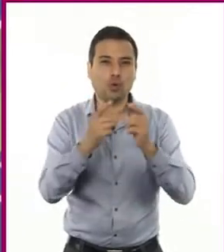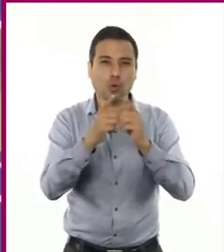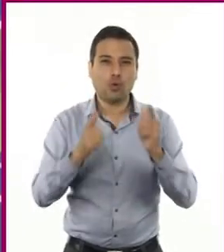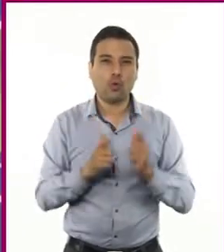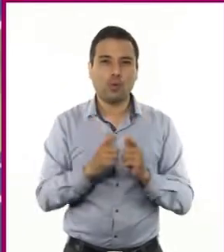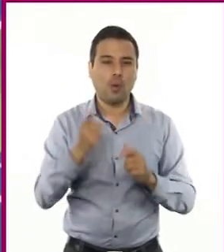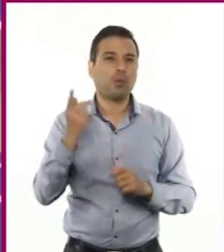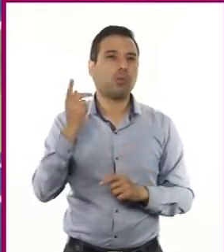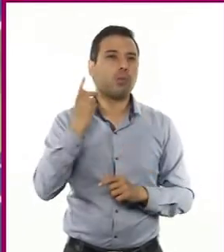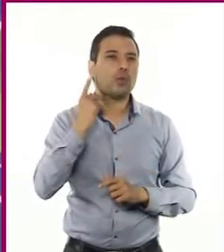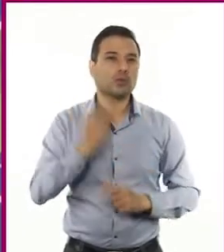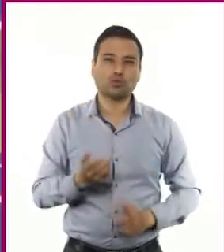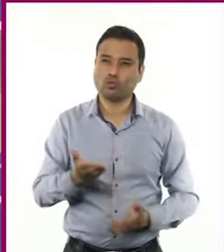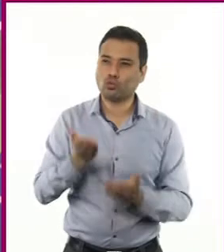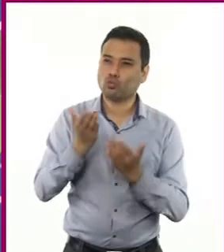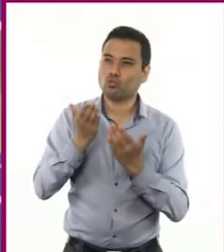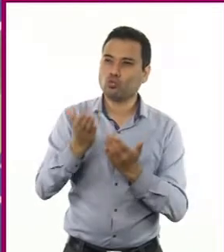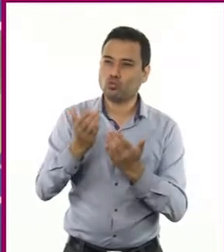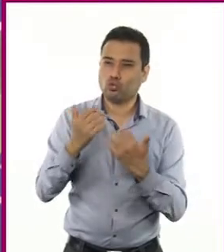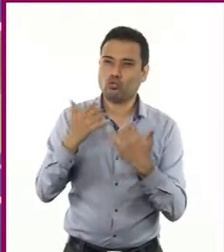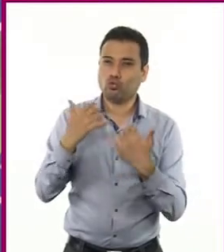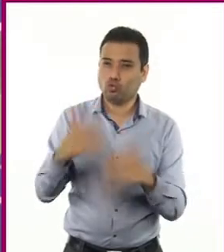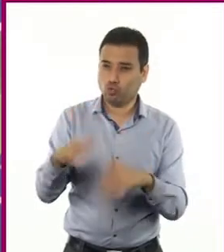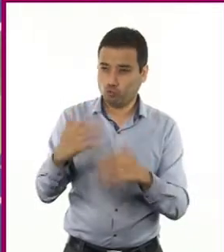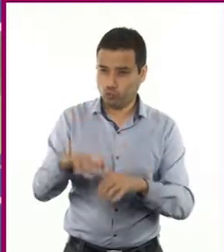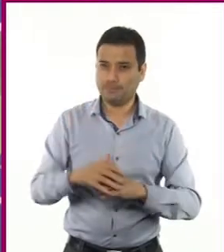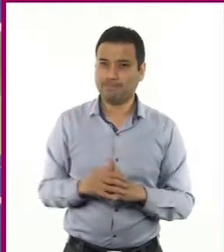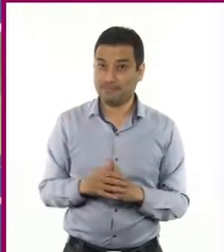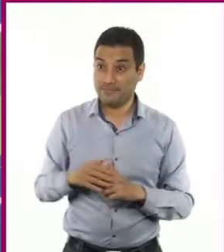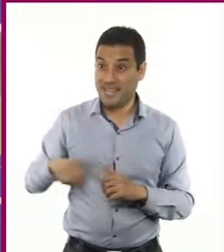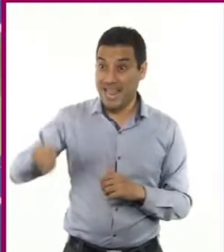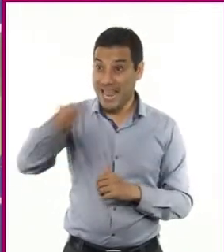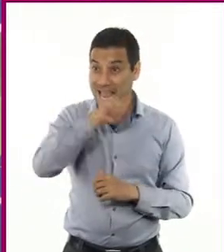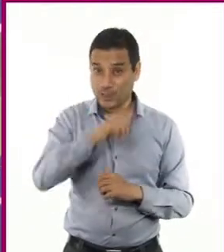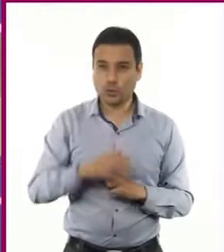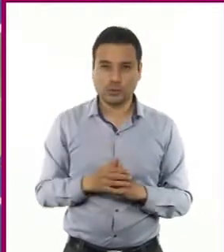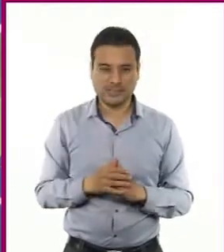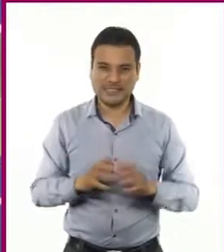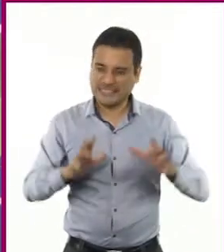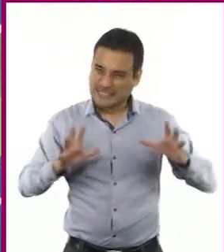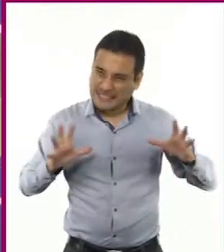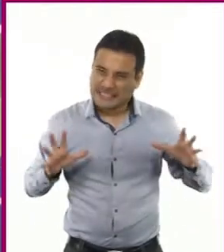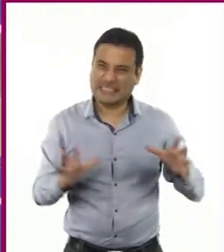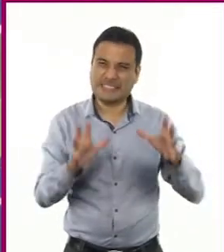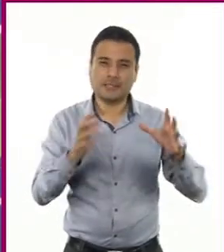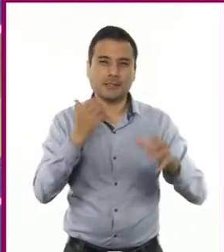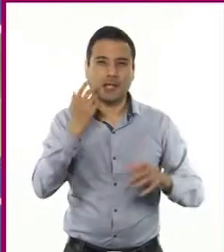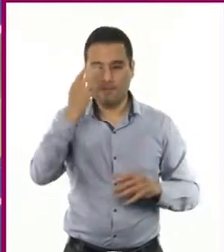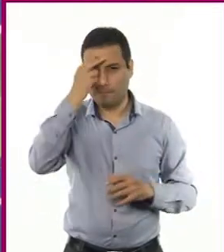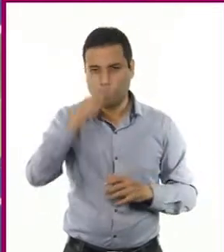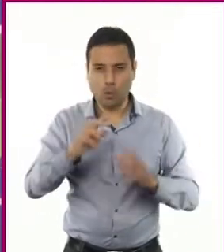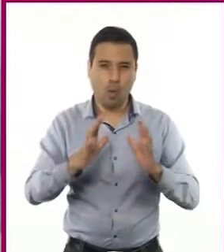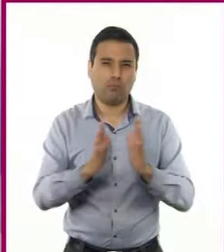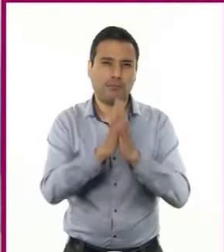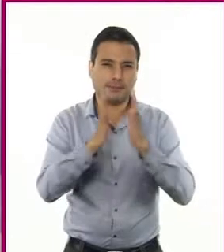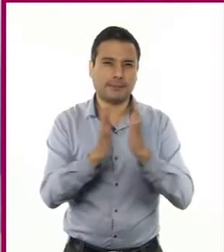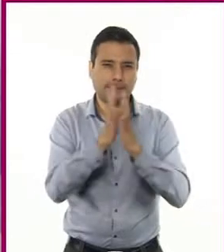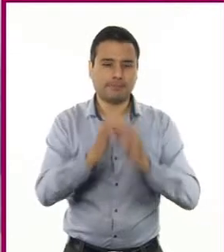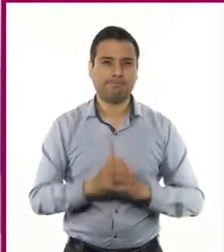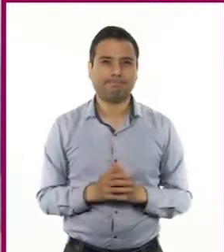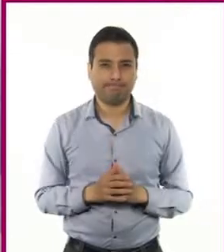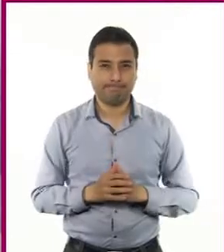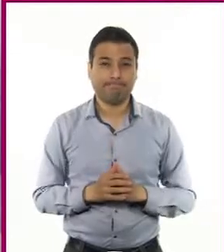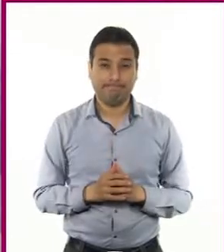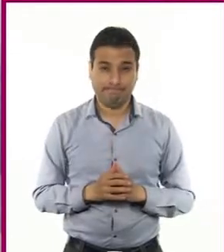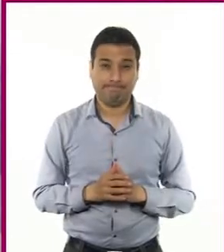a los que, por encima del triunfo personal, creyeron y enseñaron a creer en el triunfo de un México democrático, a quienes hicieron